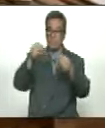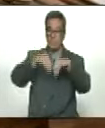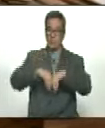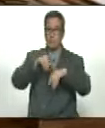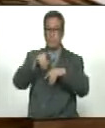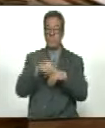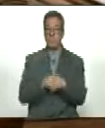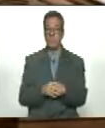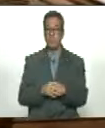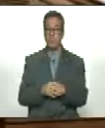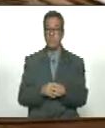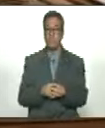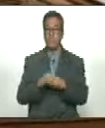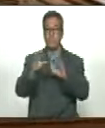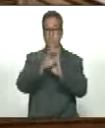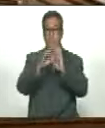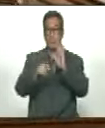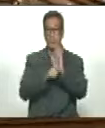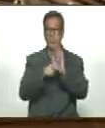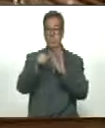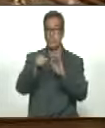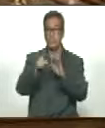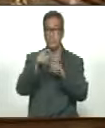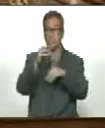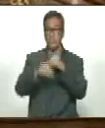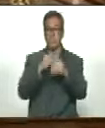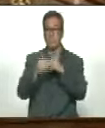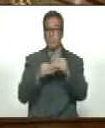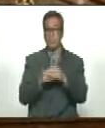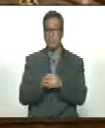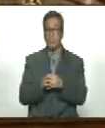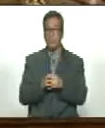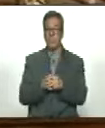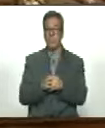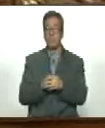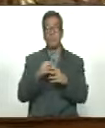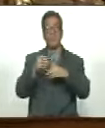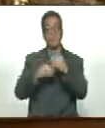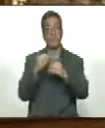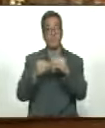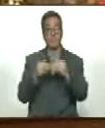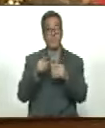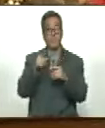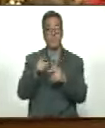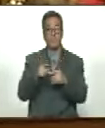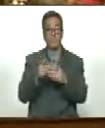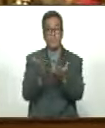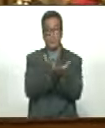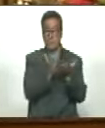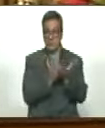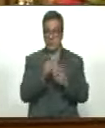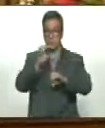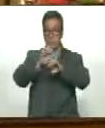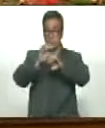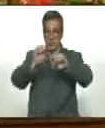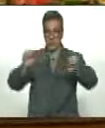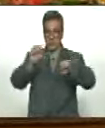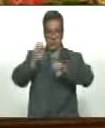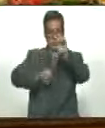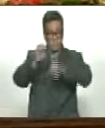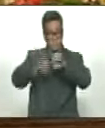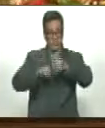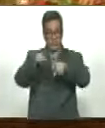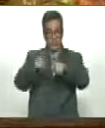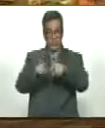por la Constitución y le vamos a dar la ejecución de estudio y evaluación correspondiente